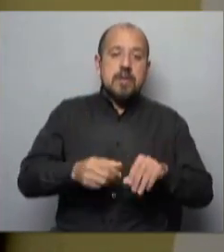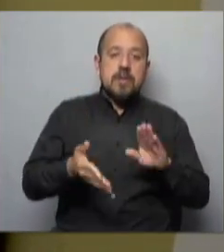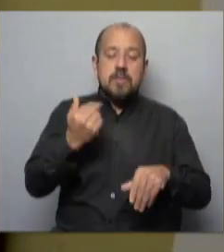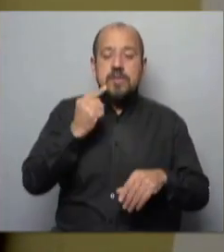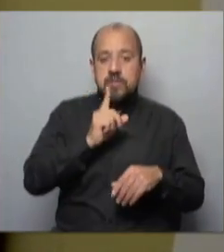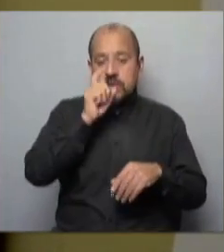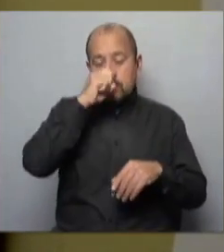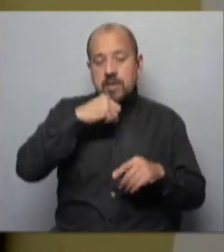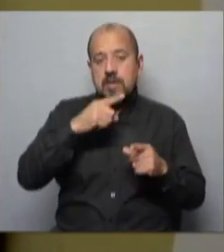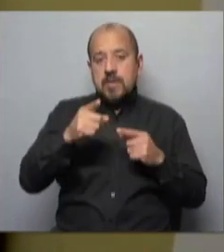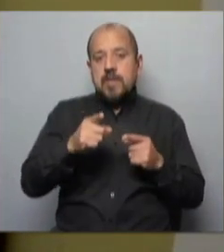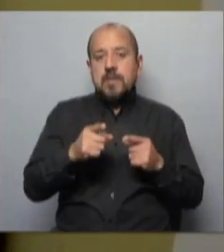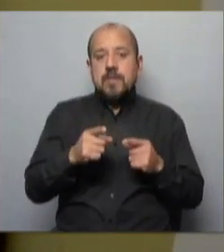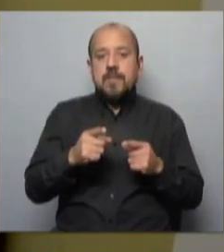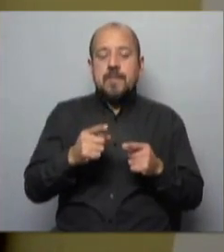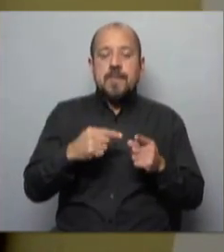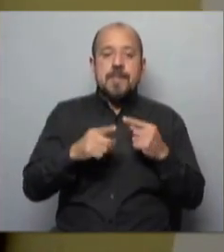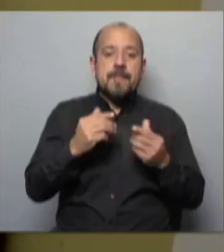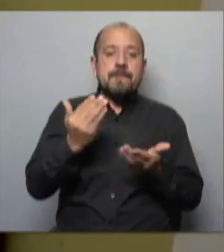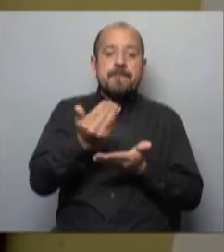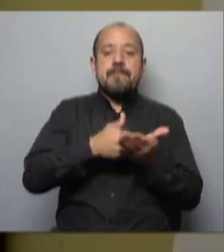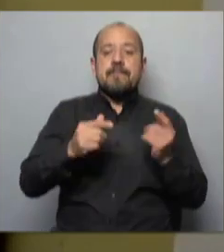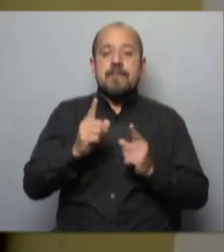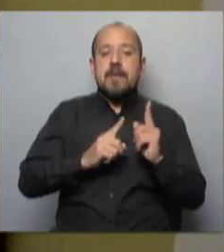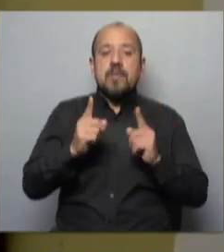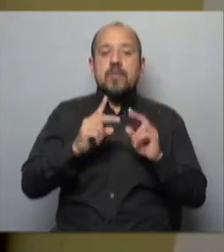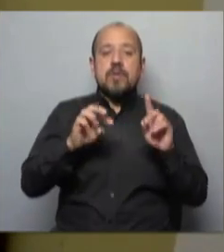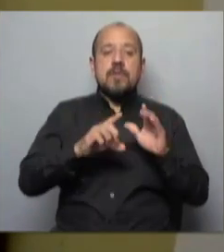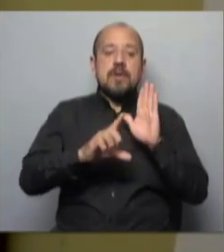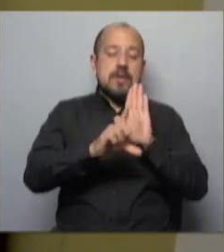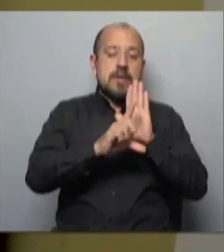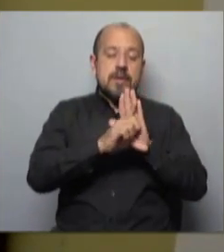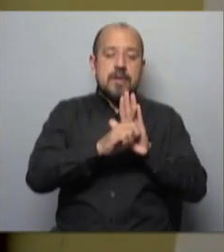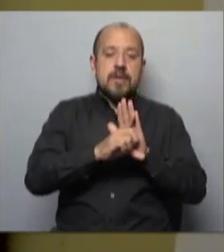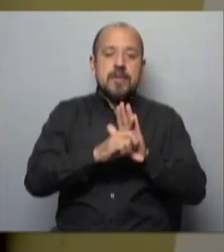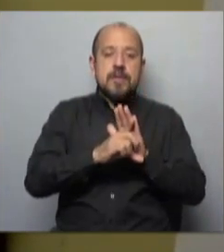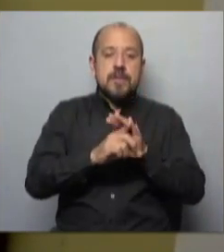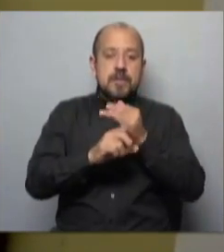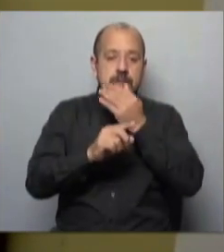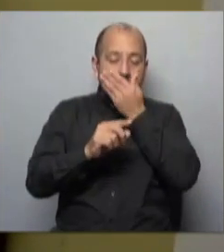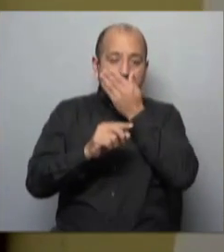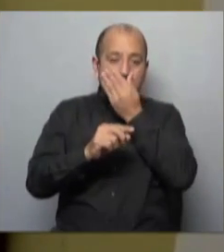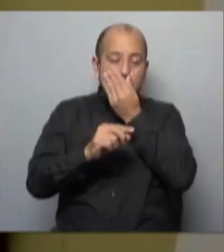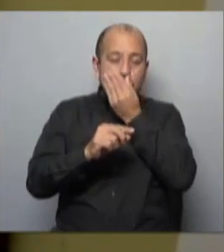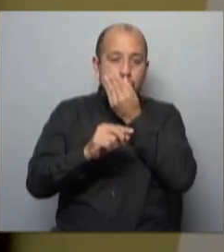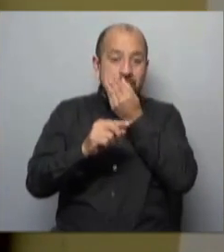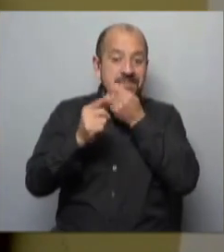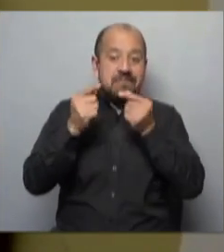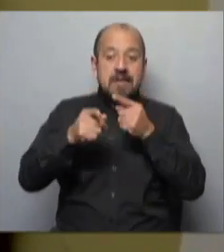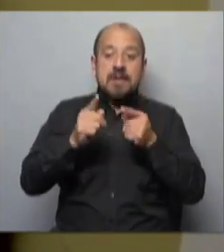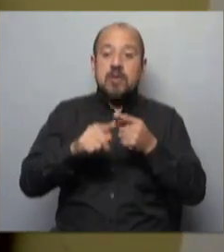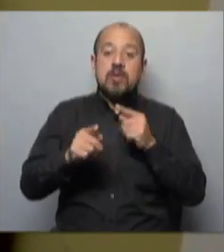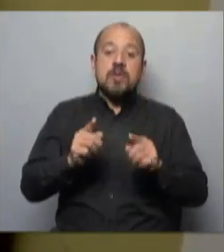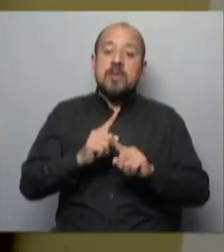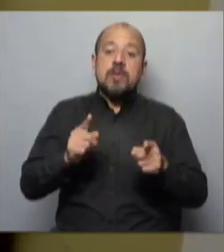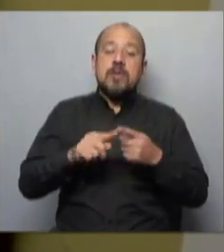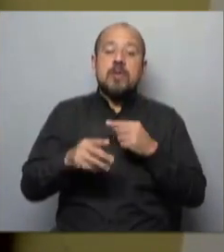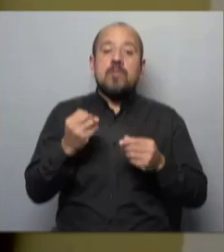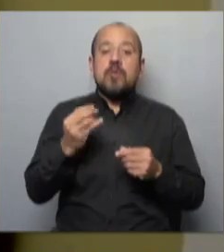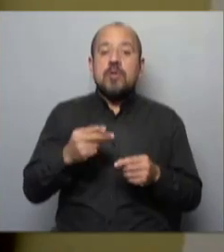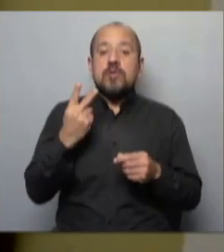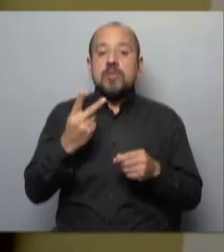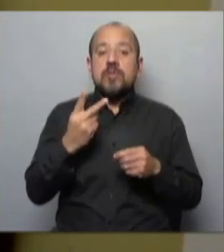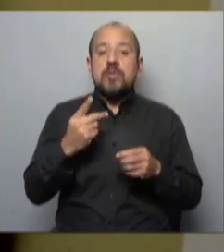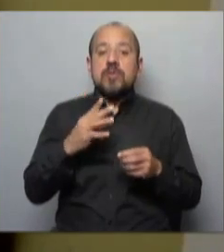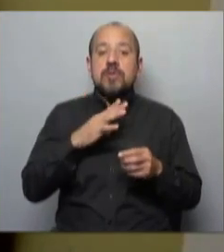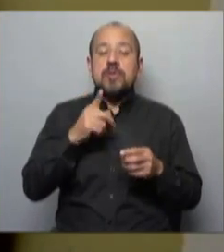montevideo eliminando algunas barreras legislativas significación o fue necesario por la que se porque la segunda motivación